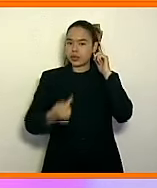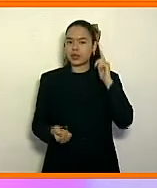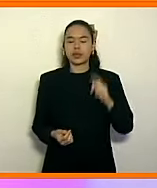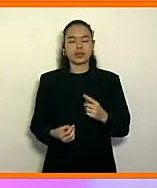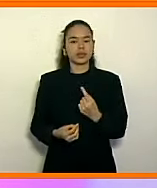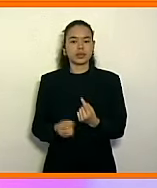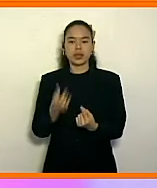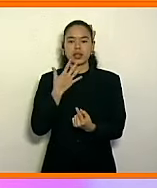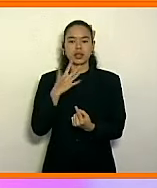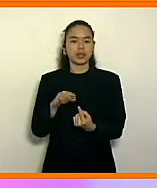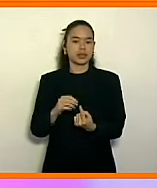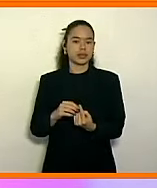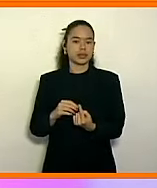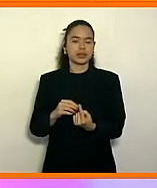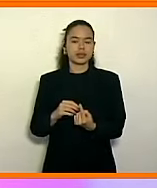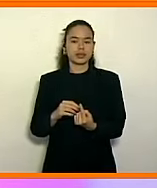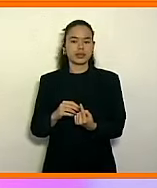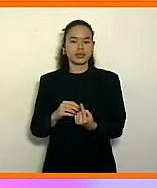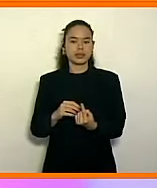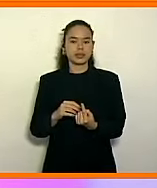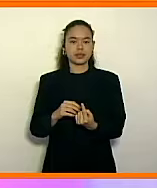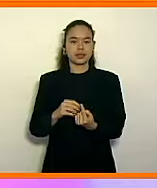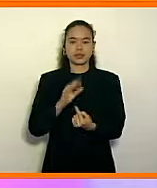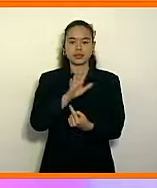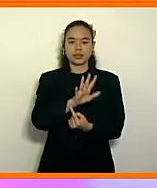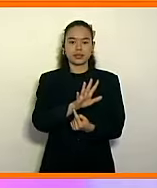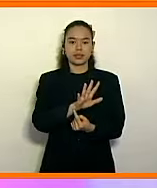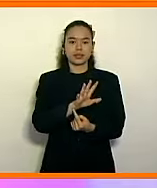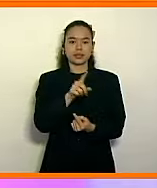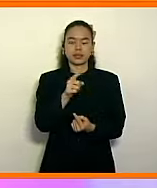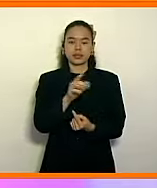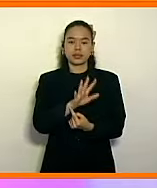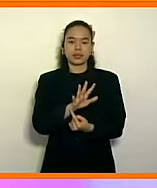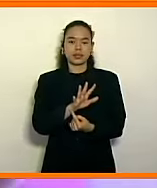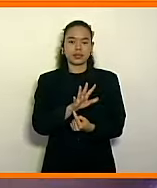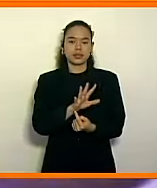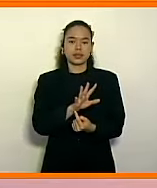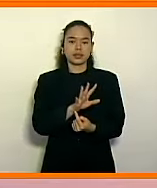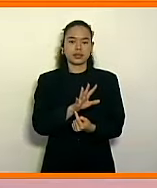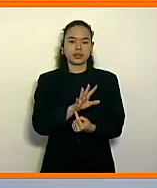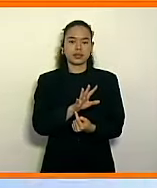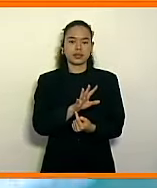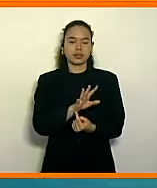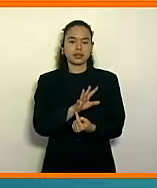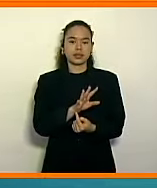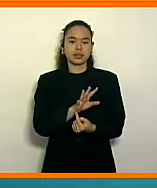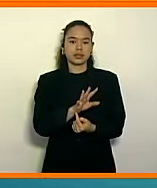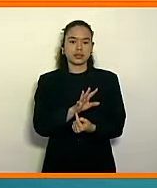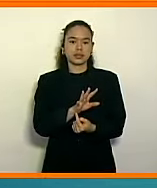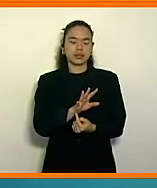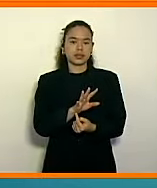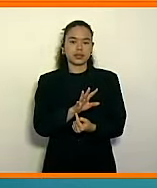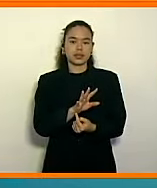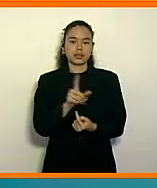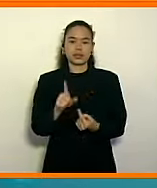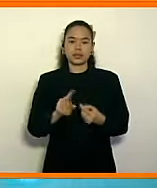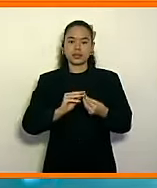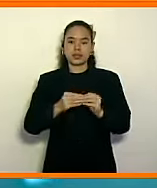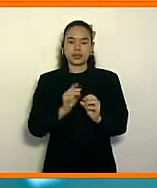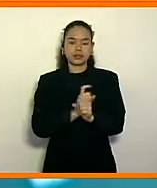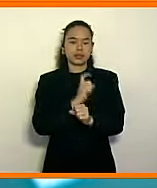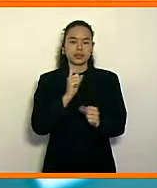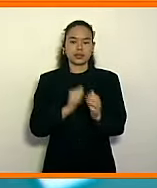es suerte. Porque este es el 5, segundo dígito, atentos. Y este es el 1, tu